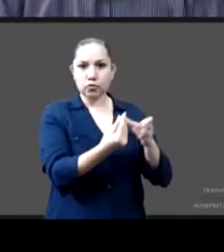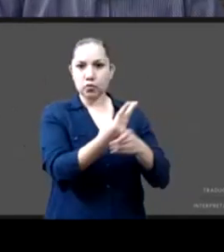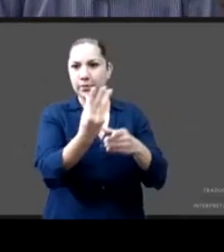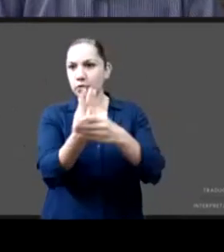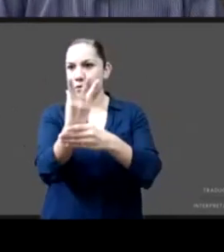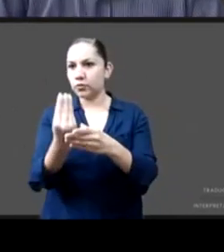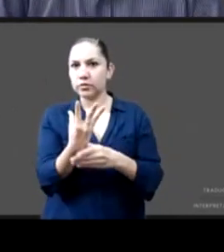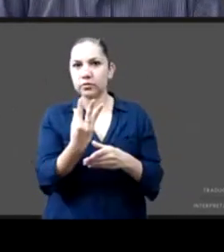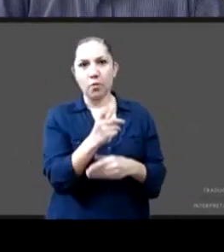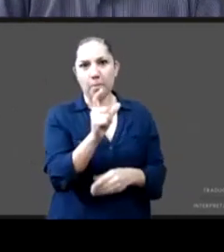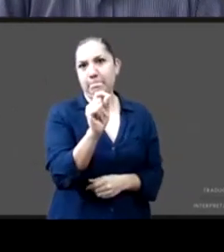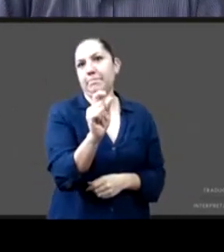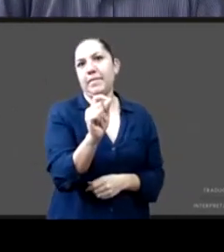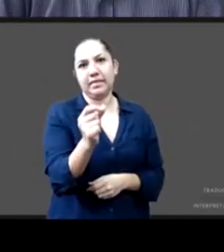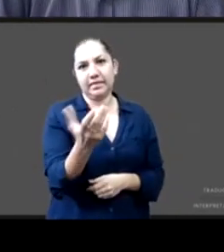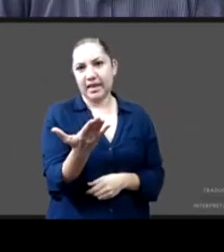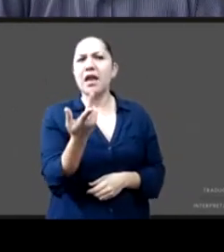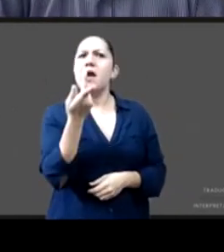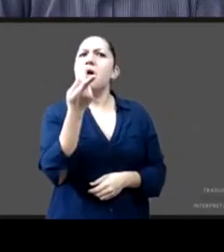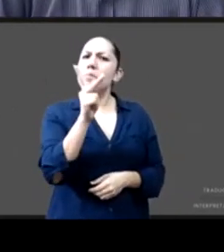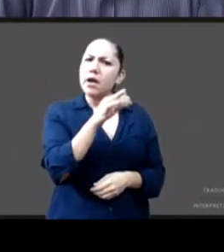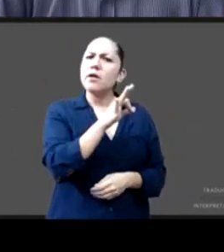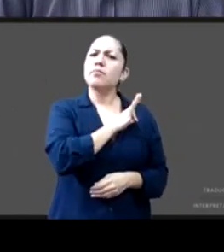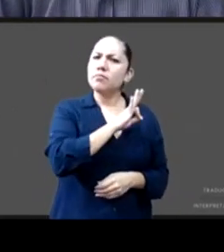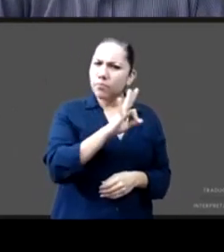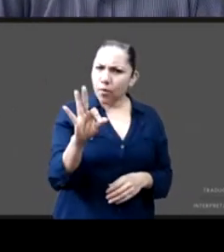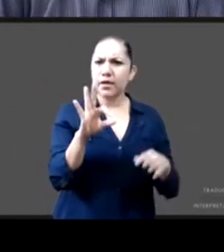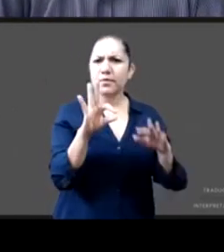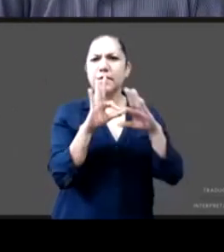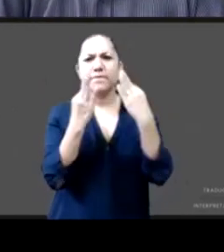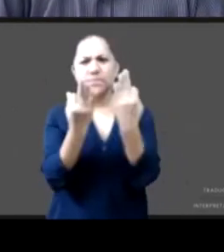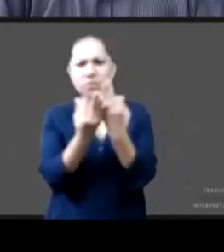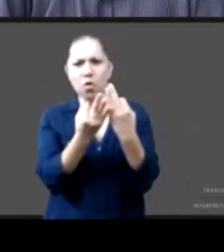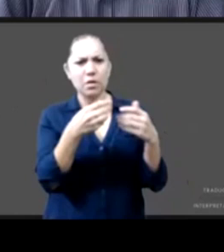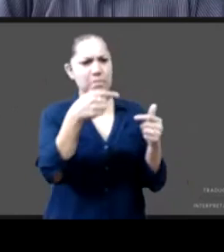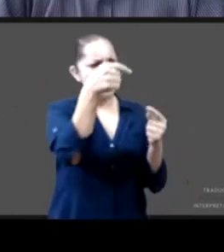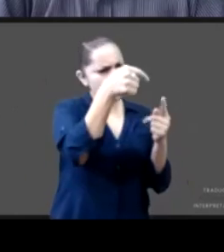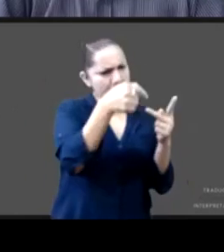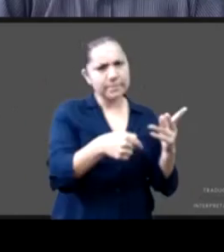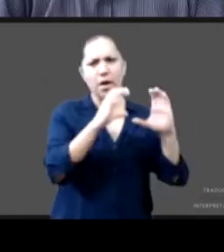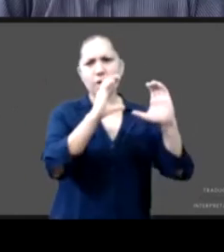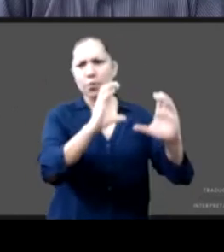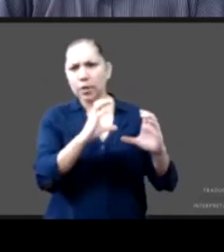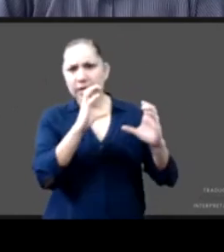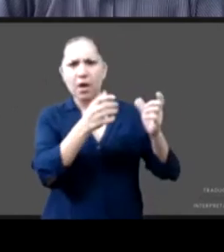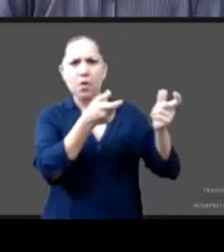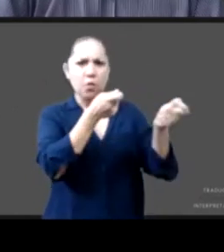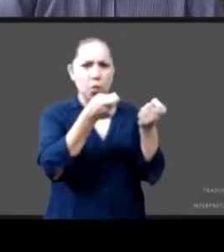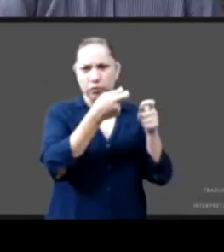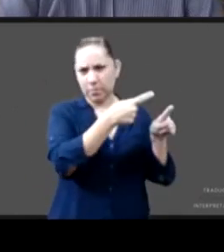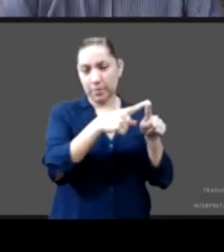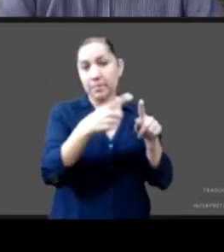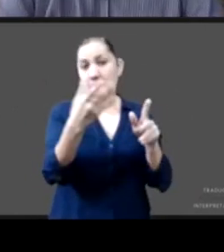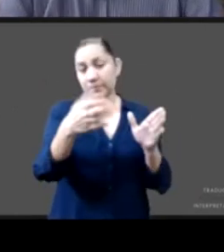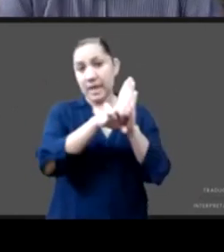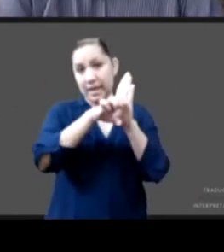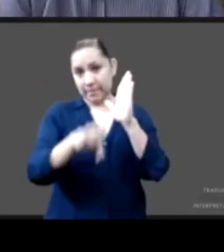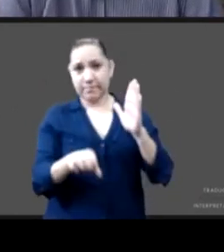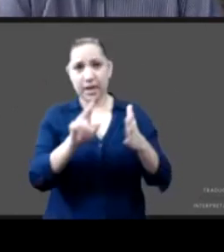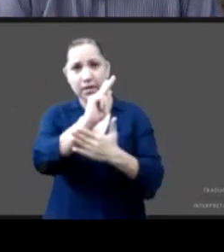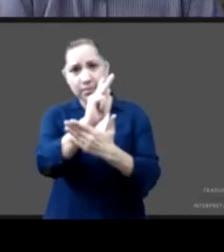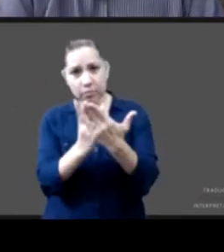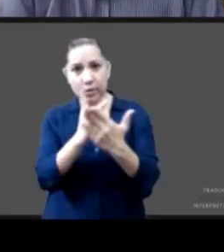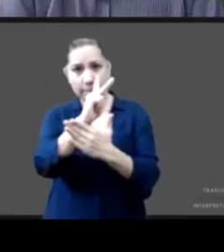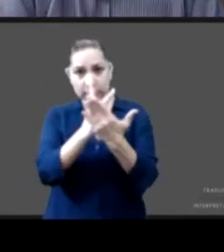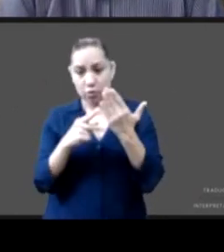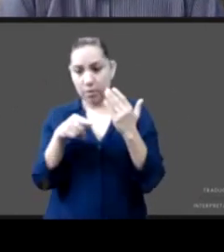existen varias opciones. O sea, existe, por ejemplo, el software Y es aquí por eso la insistencia en ver este